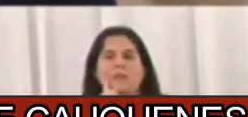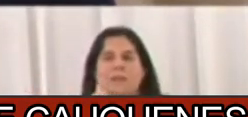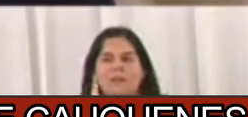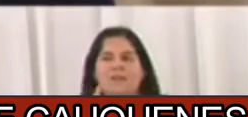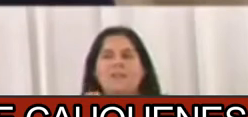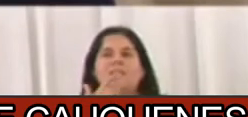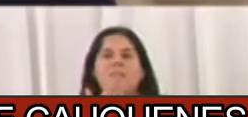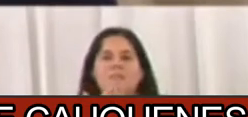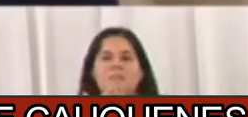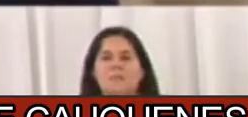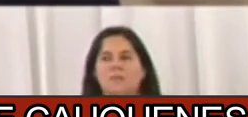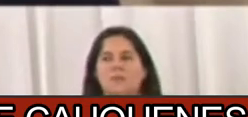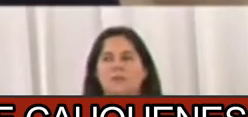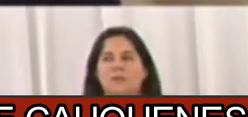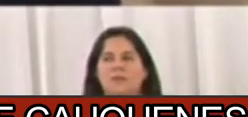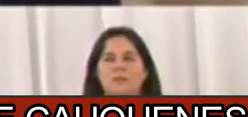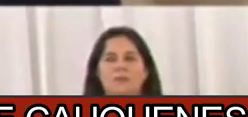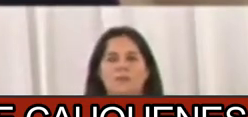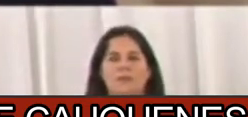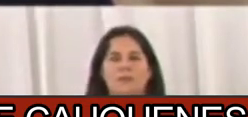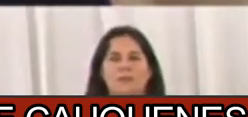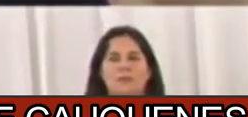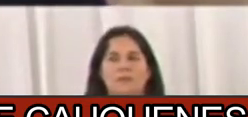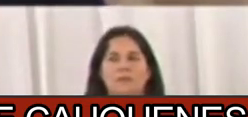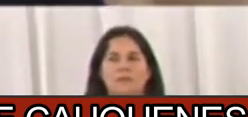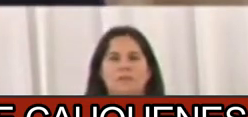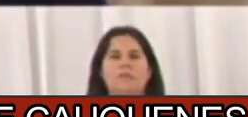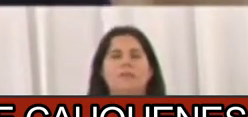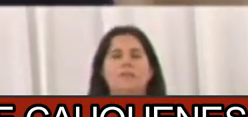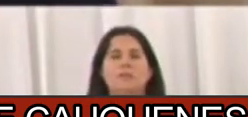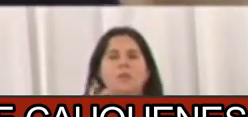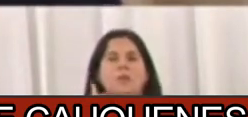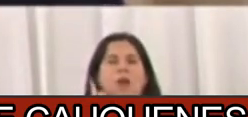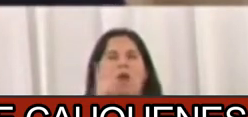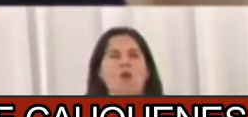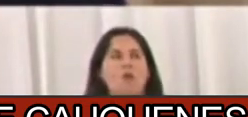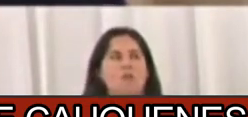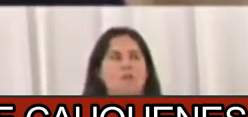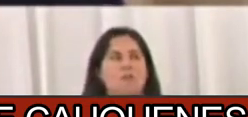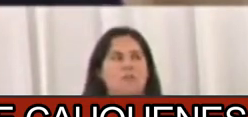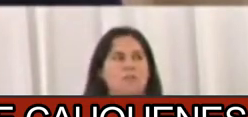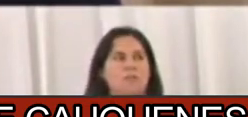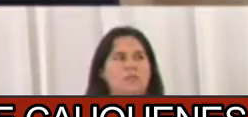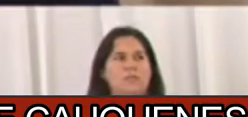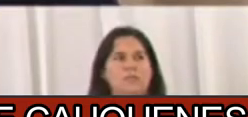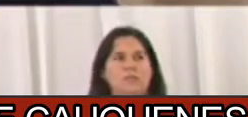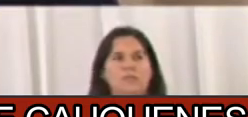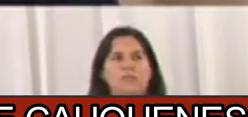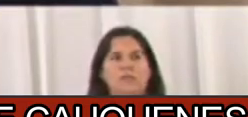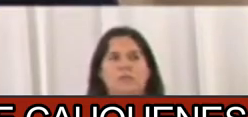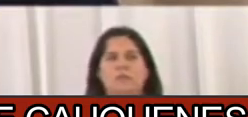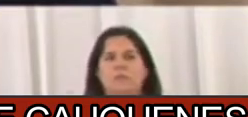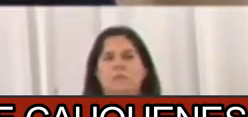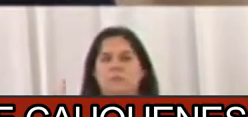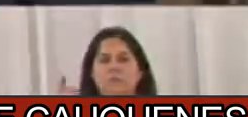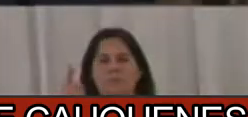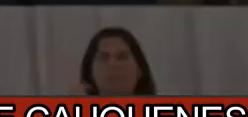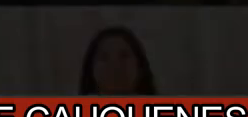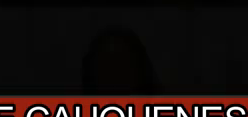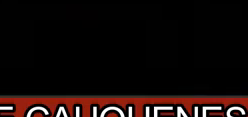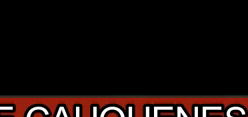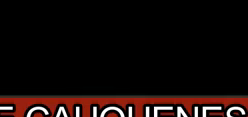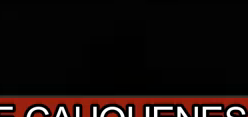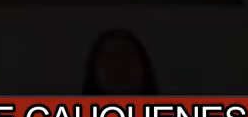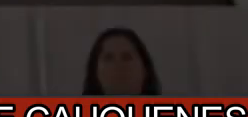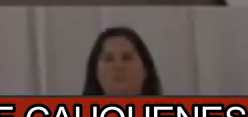además demandará de vuestras obligaciones como la primera autoridad de la